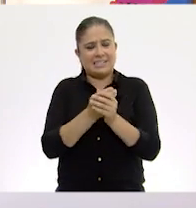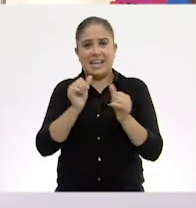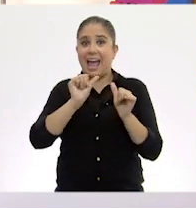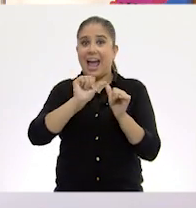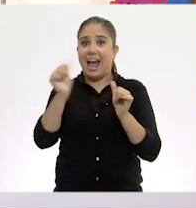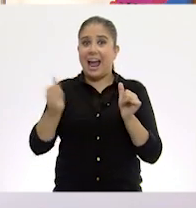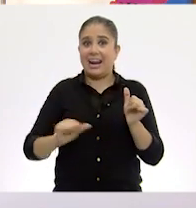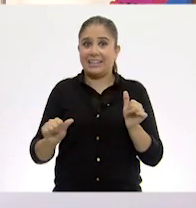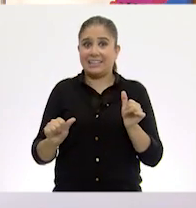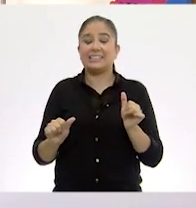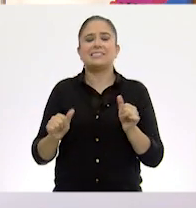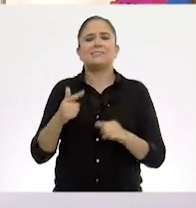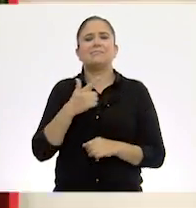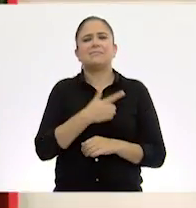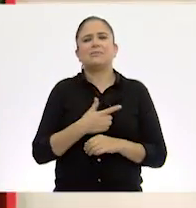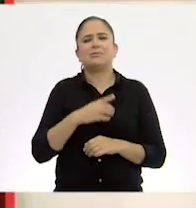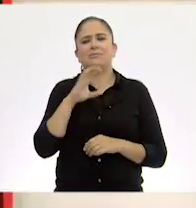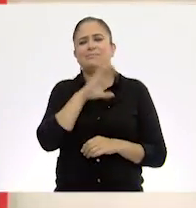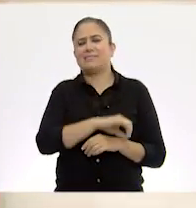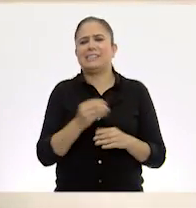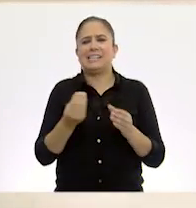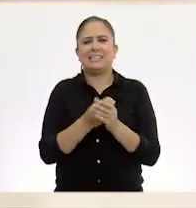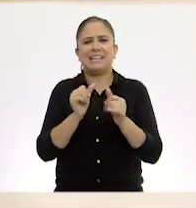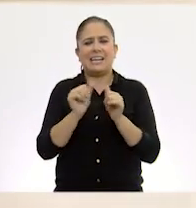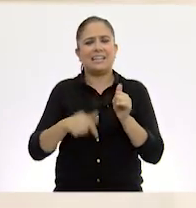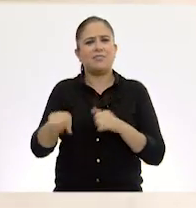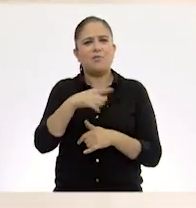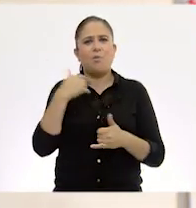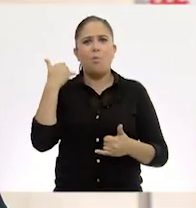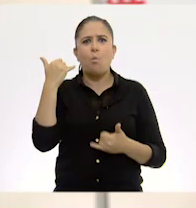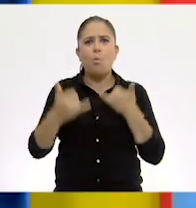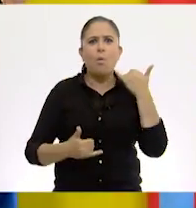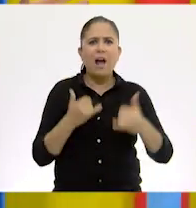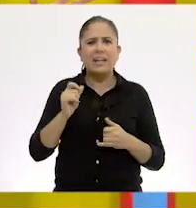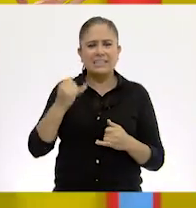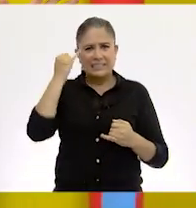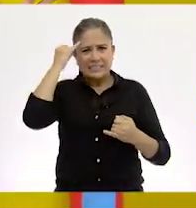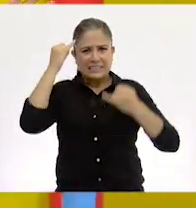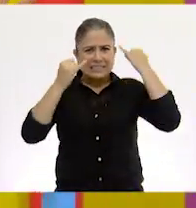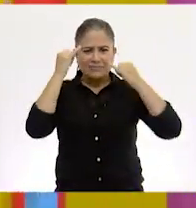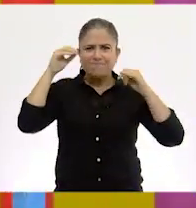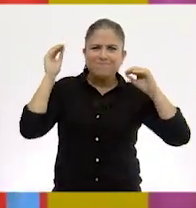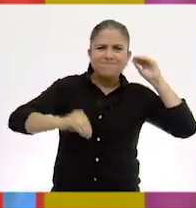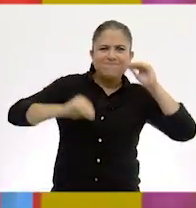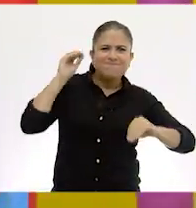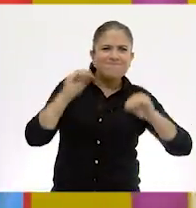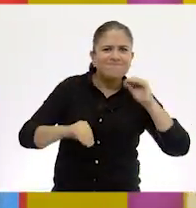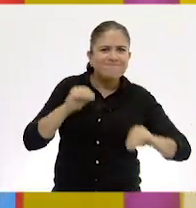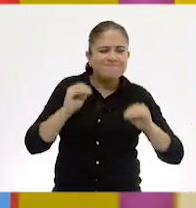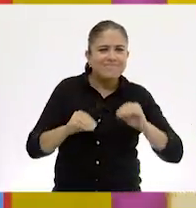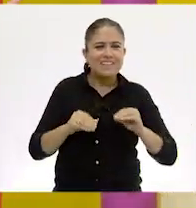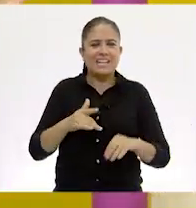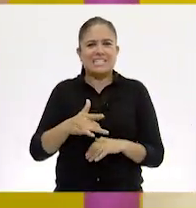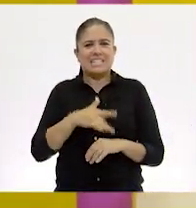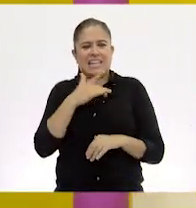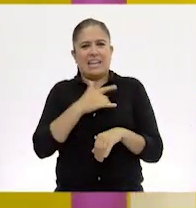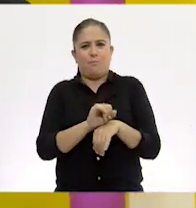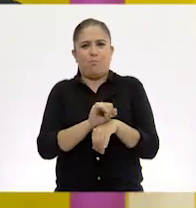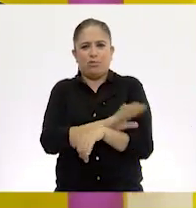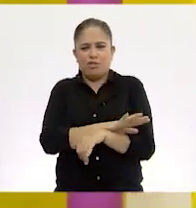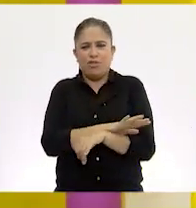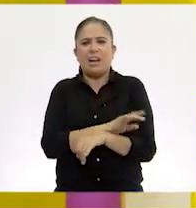arte. Y me encanta la clase de artes porque jugamos con toda nuestra creatividad y con todos los sentimientos